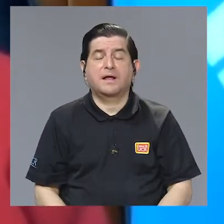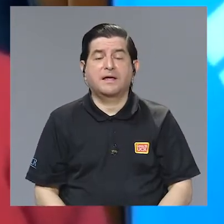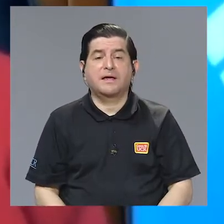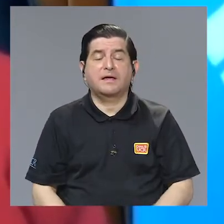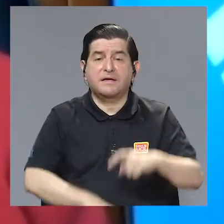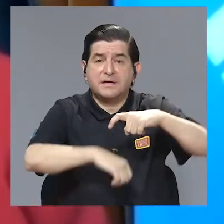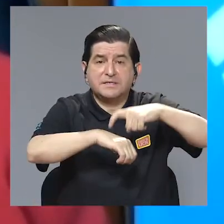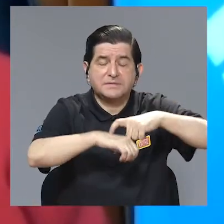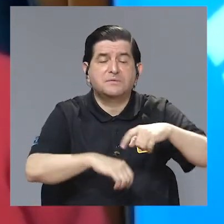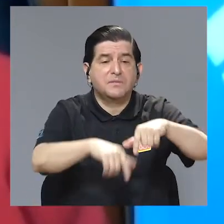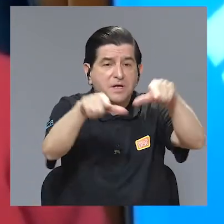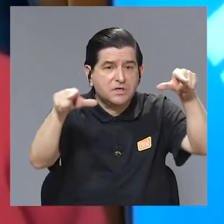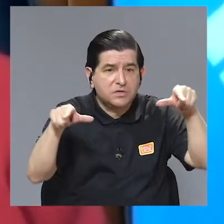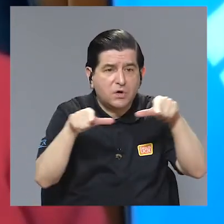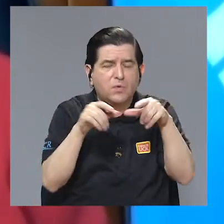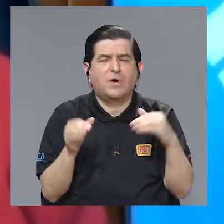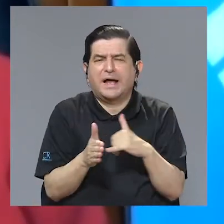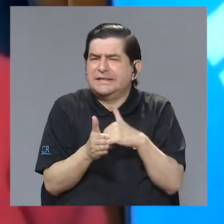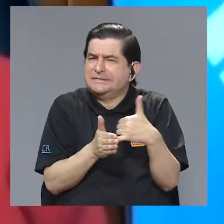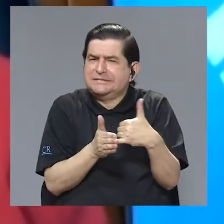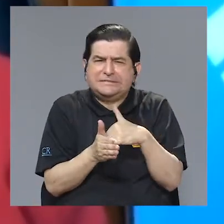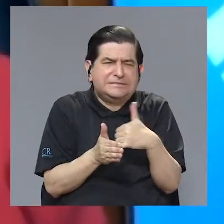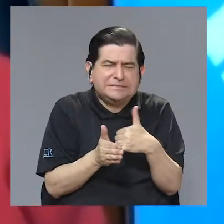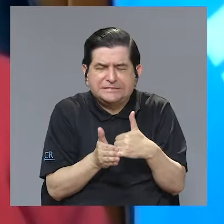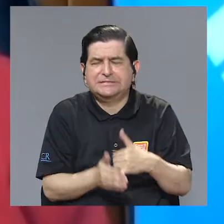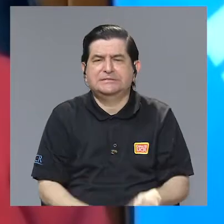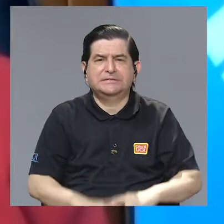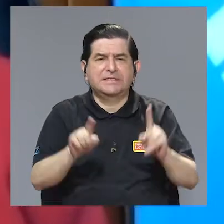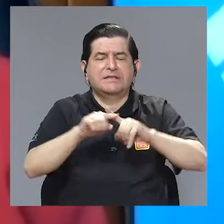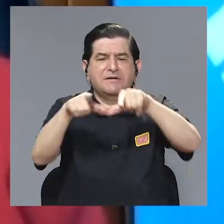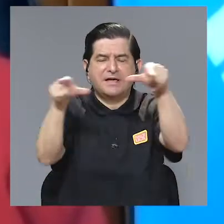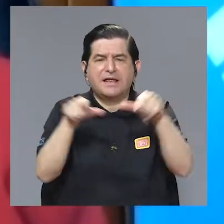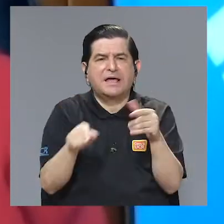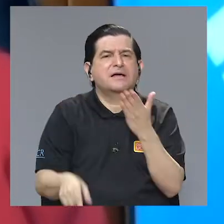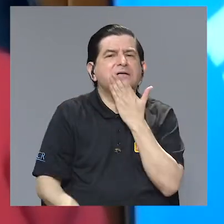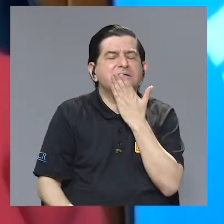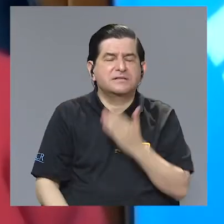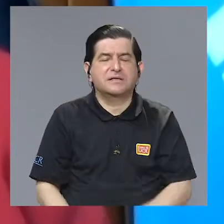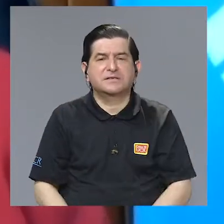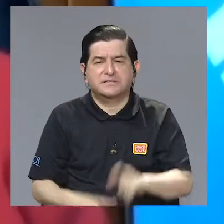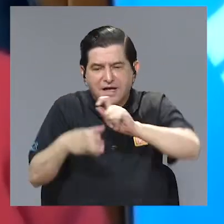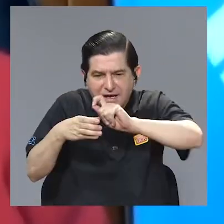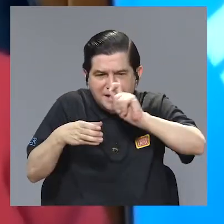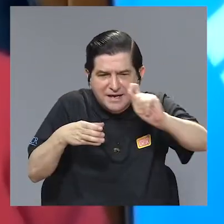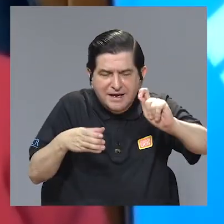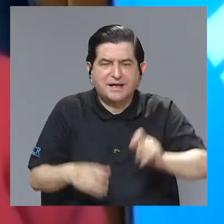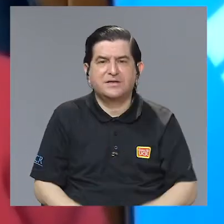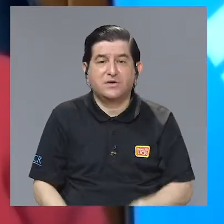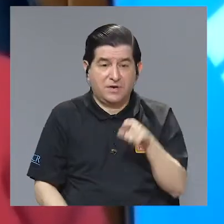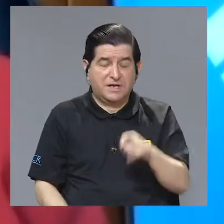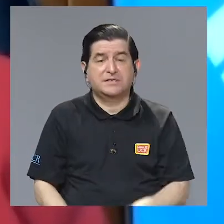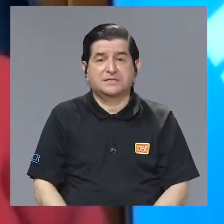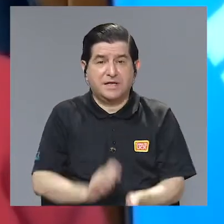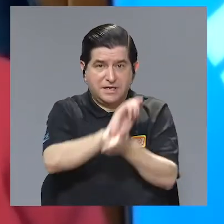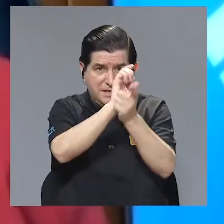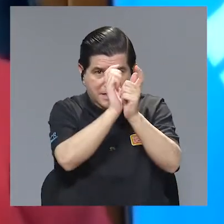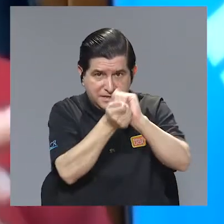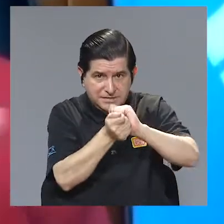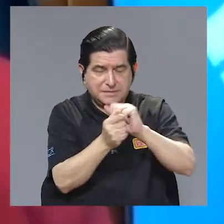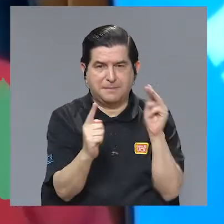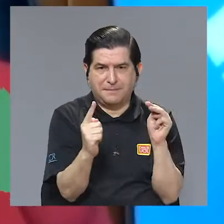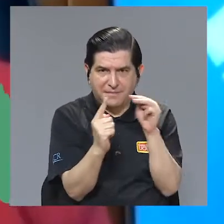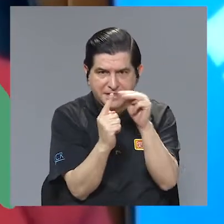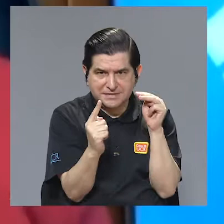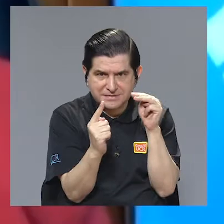llevó a los lugares con mayor vulnerabilidad y territorios indígenas crayolas que estaban traducidas,